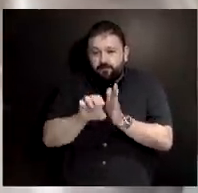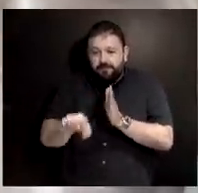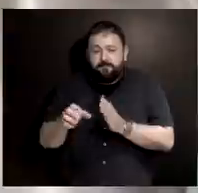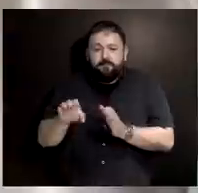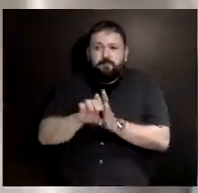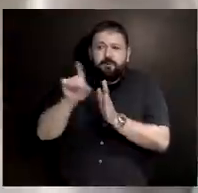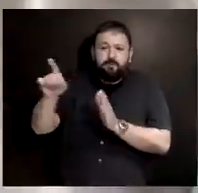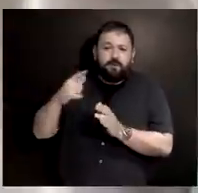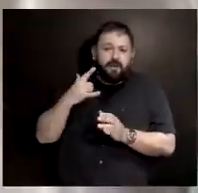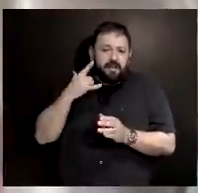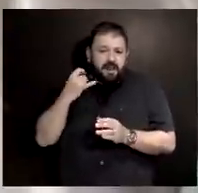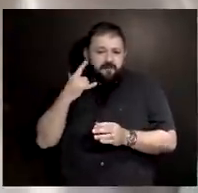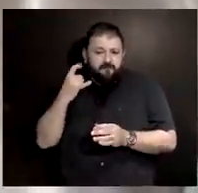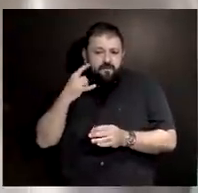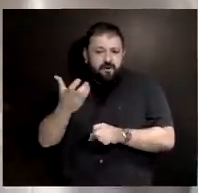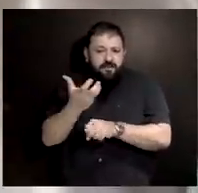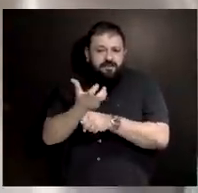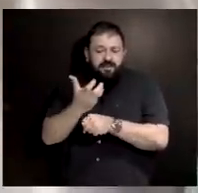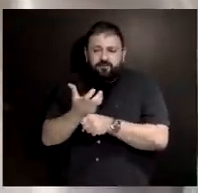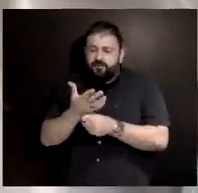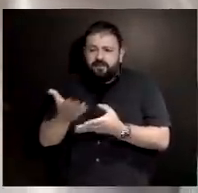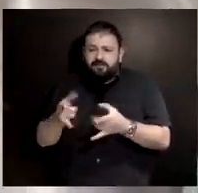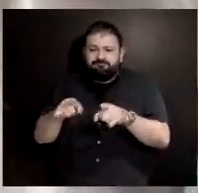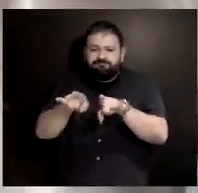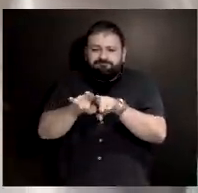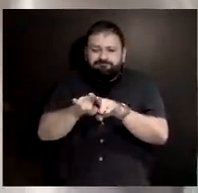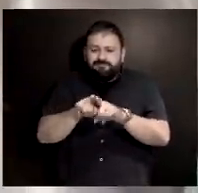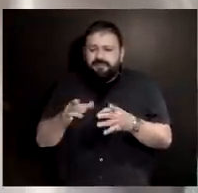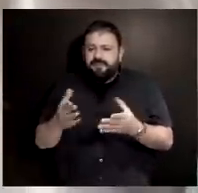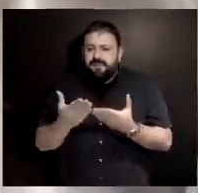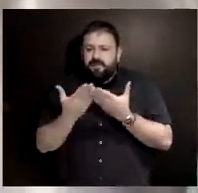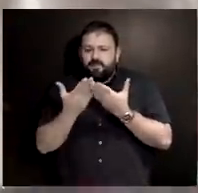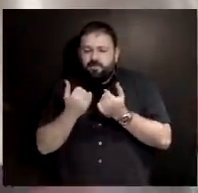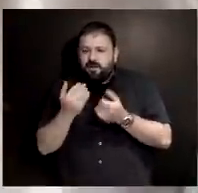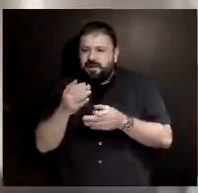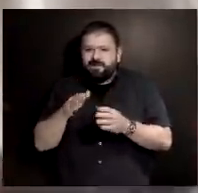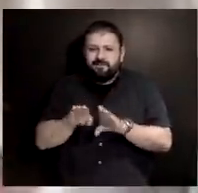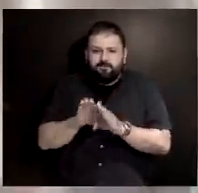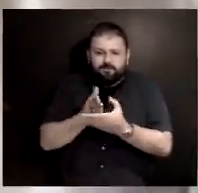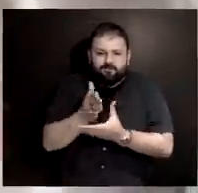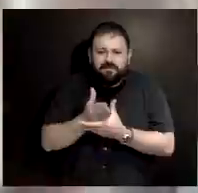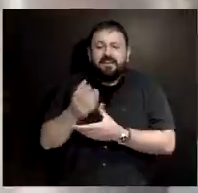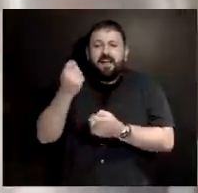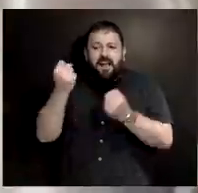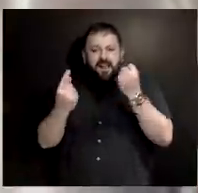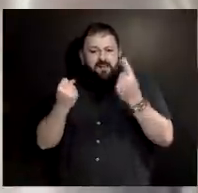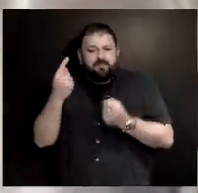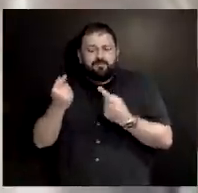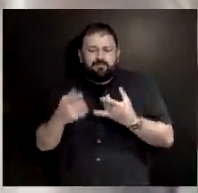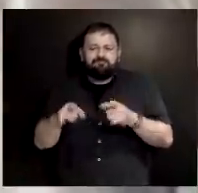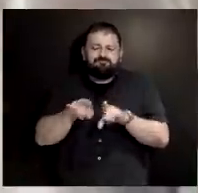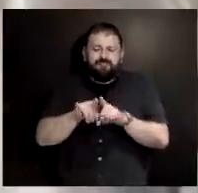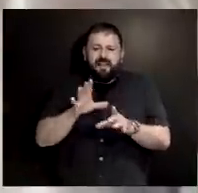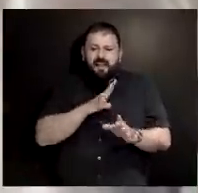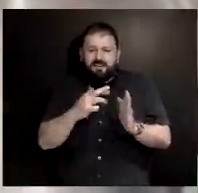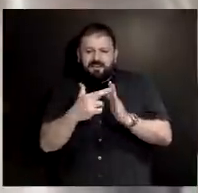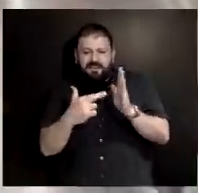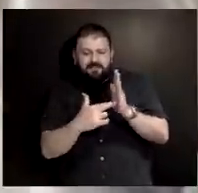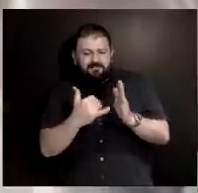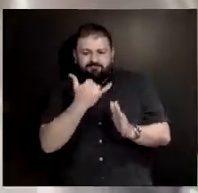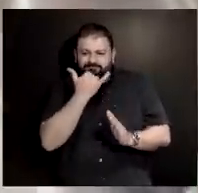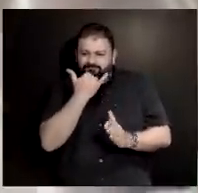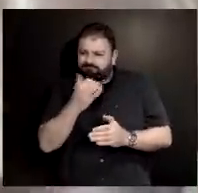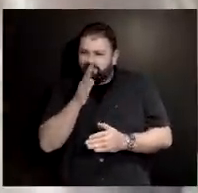California, estados de Estados Unidos que están bloqueados, algunos países de Sudamérica siguen en alguna especie de restricción de